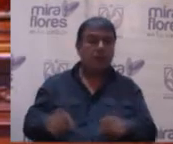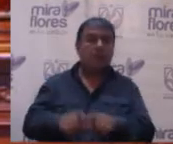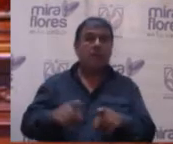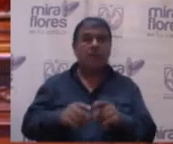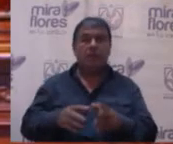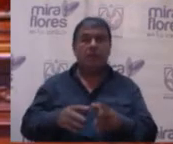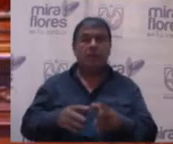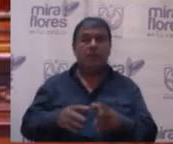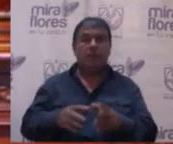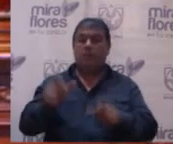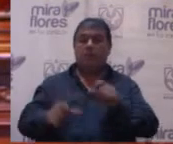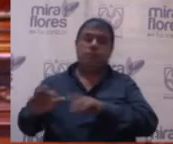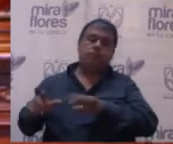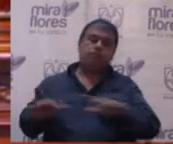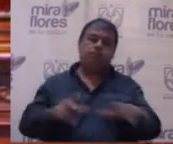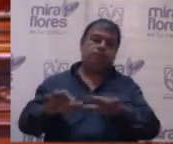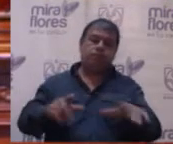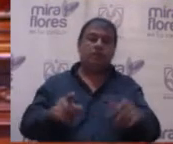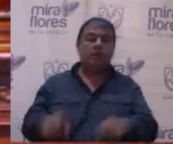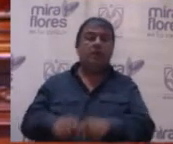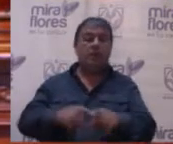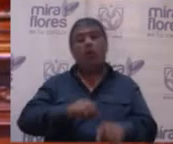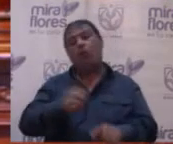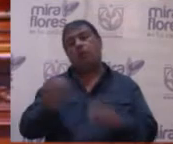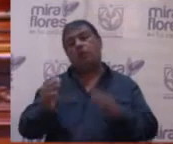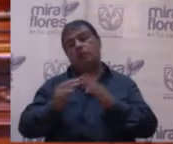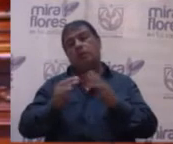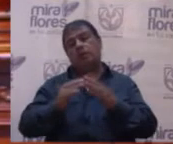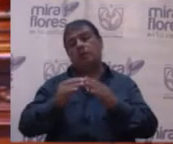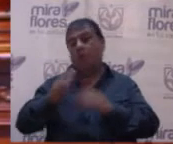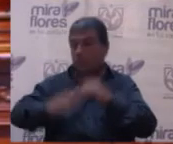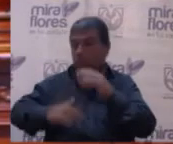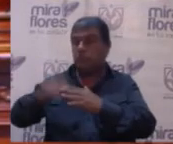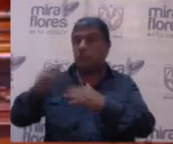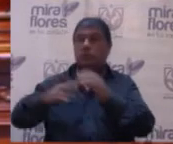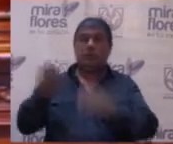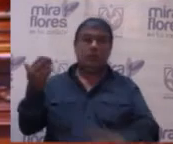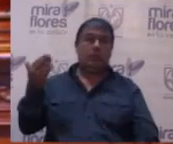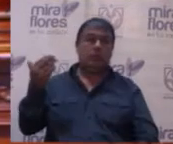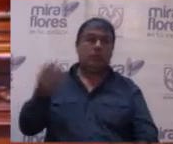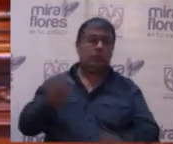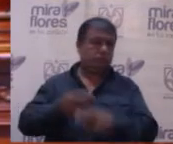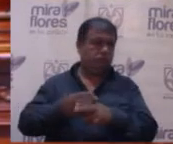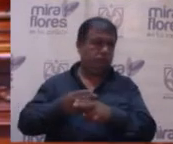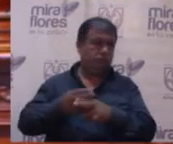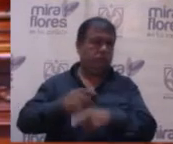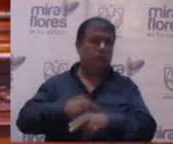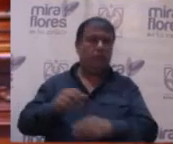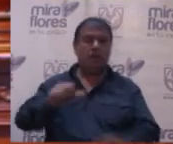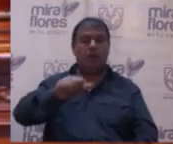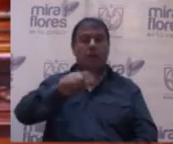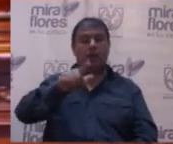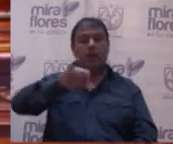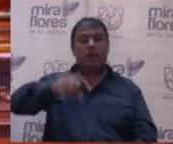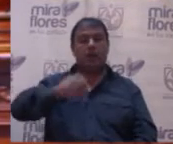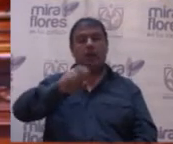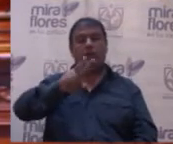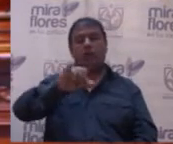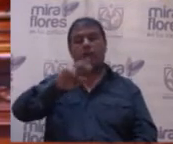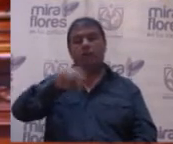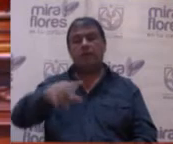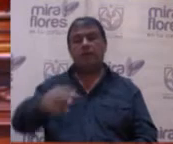demandada por las personas. Tenemos una casa que construimos no hace mucho en Aljovín,